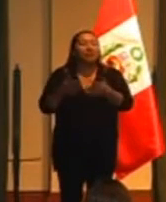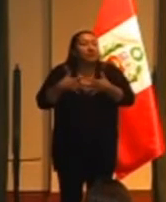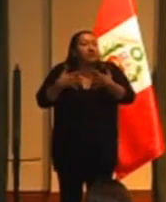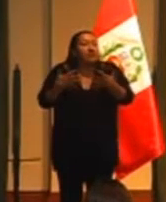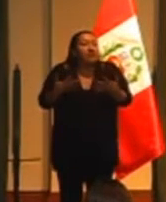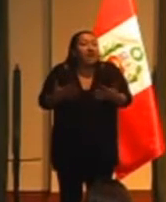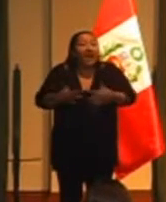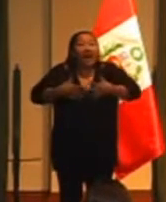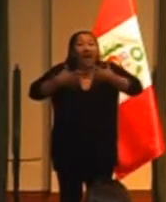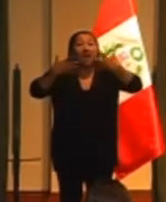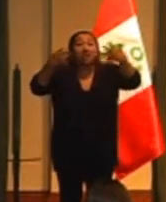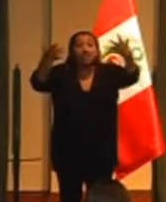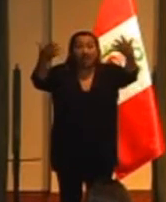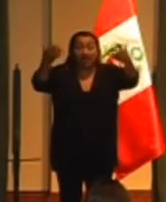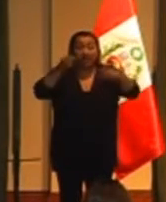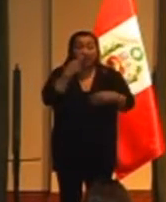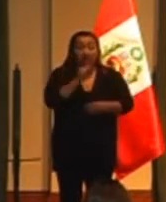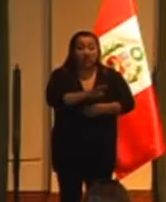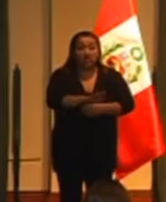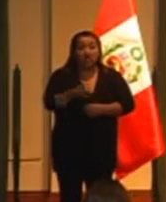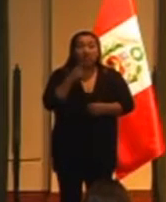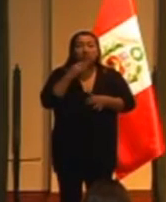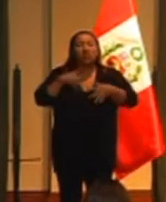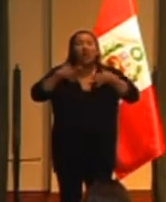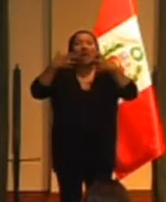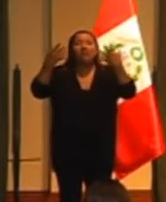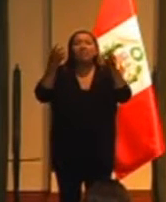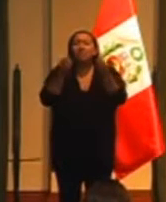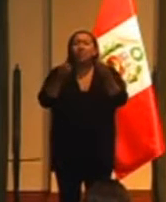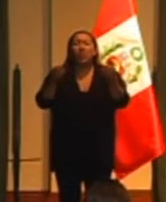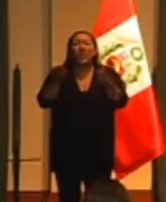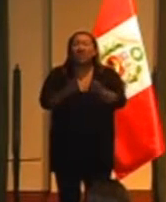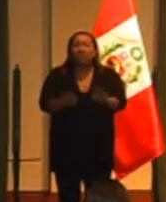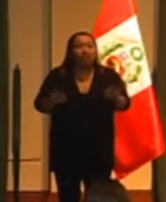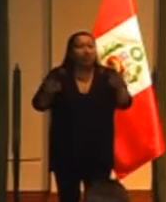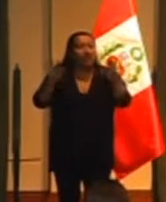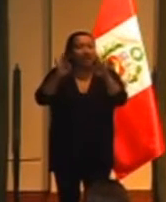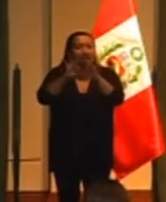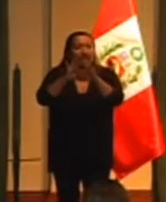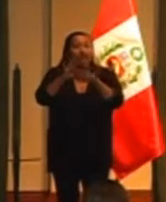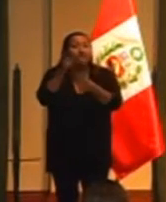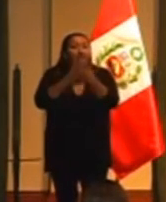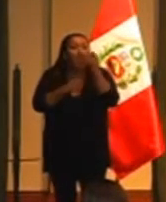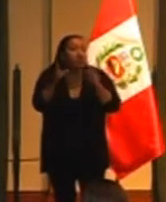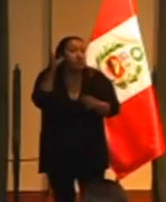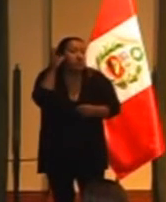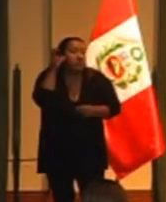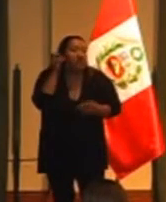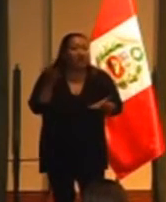El alma de los niños es un alma muy importante de ser escuchada.